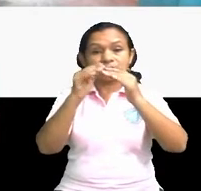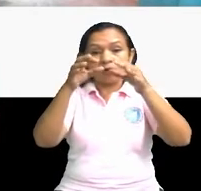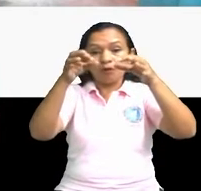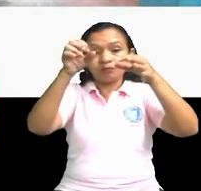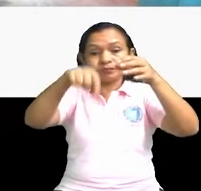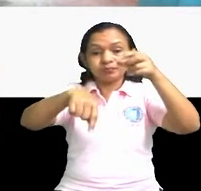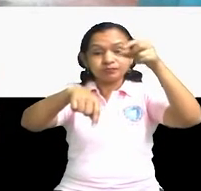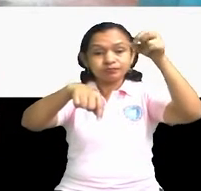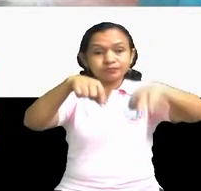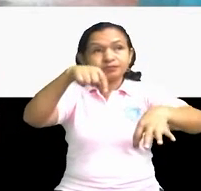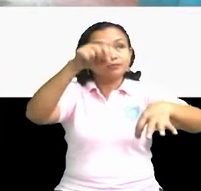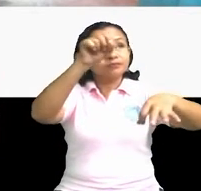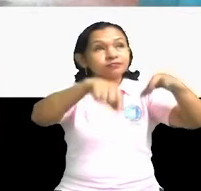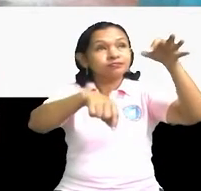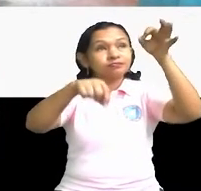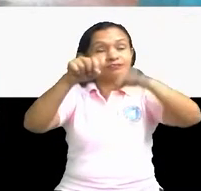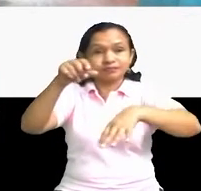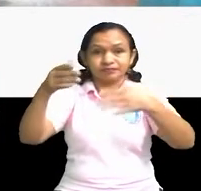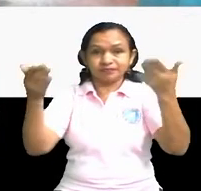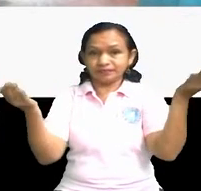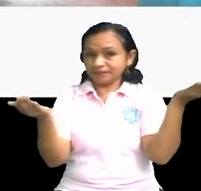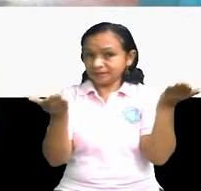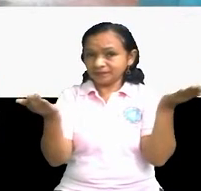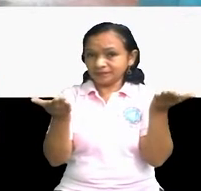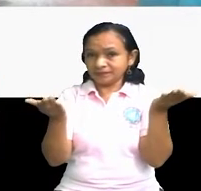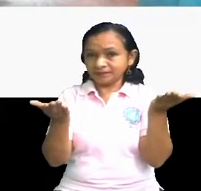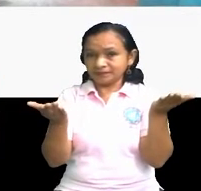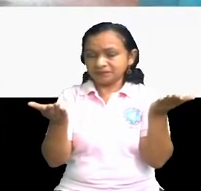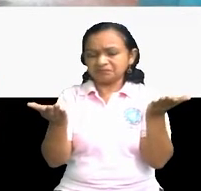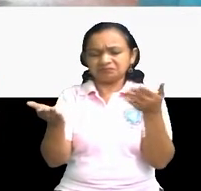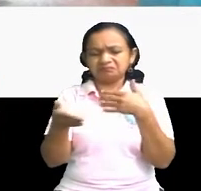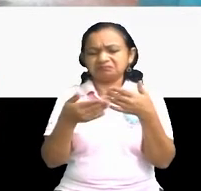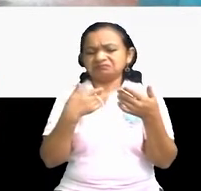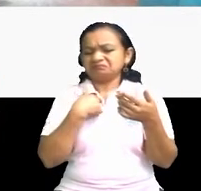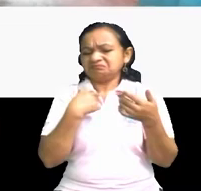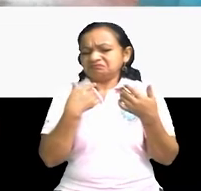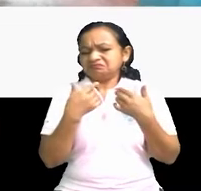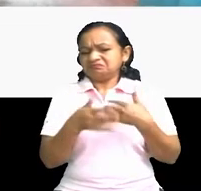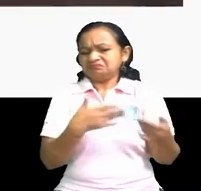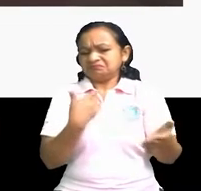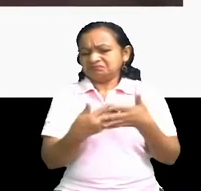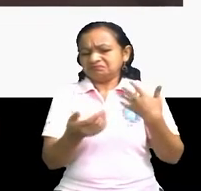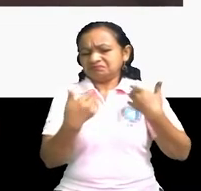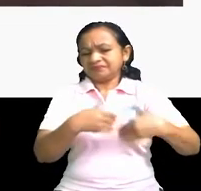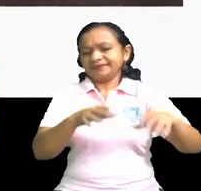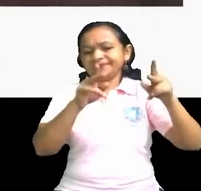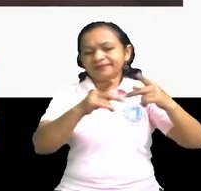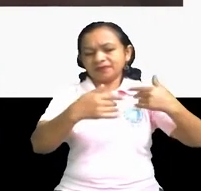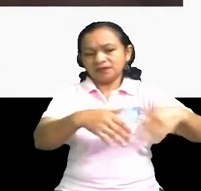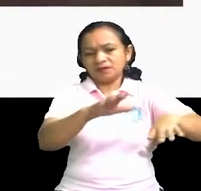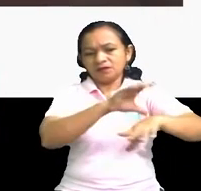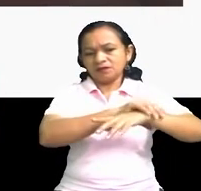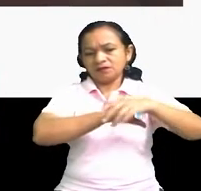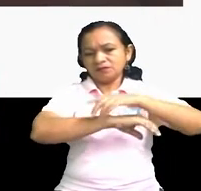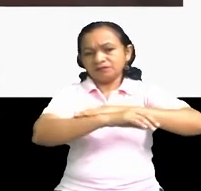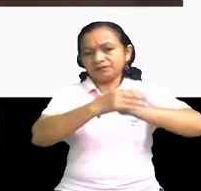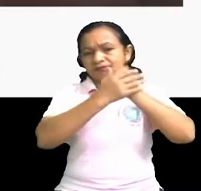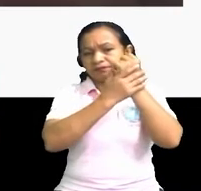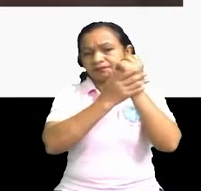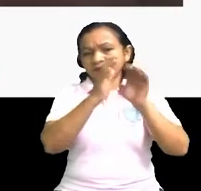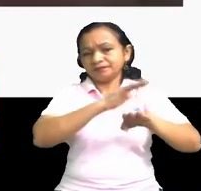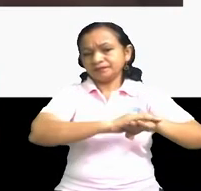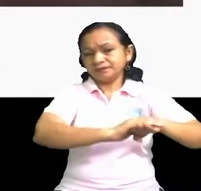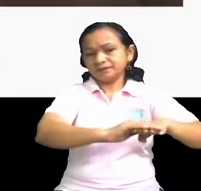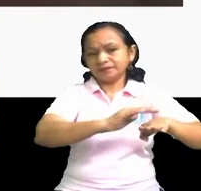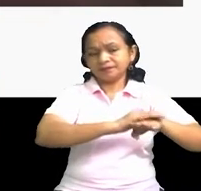perforado. ¿Ya? Y eso no importó ni interesó. Eso también lo